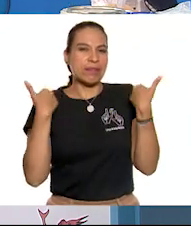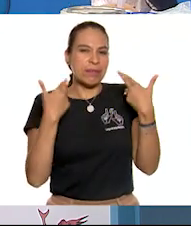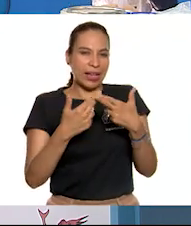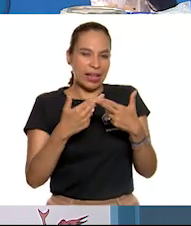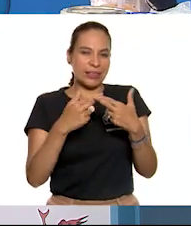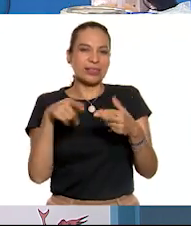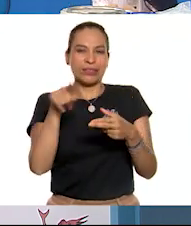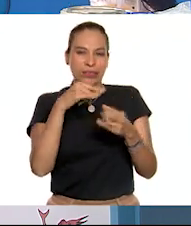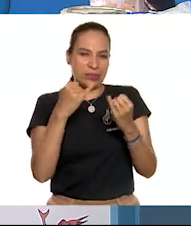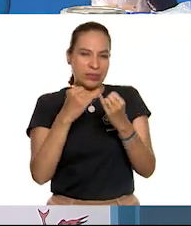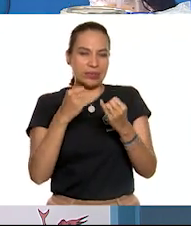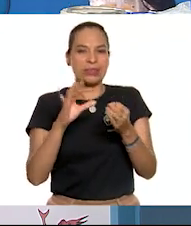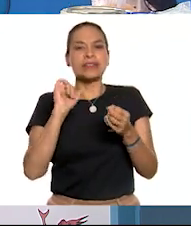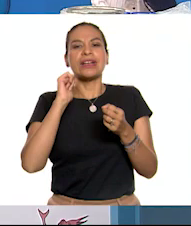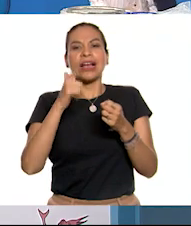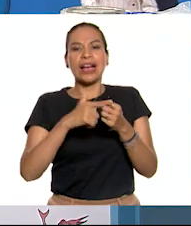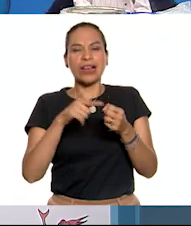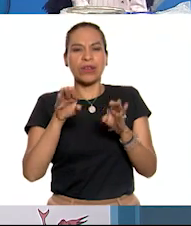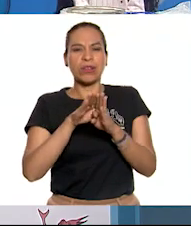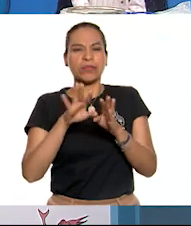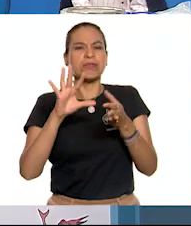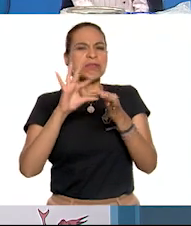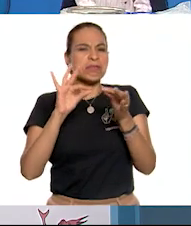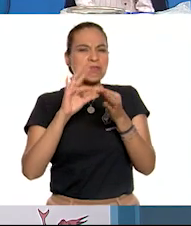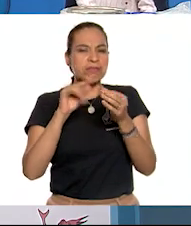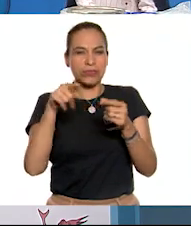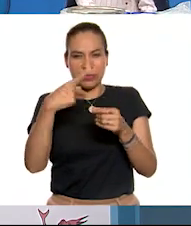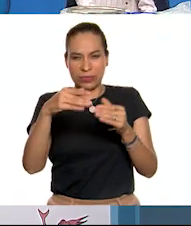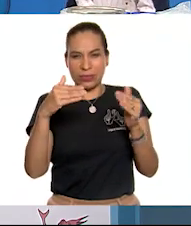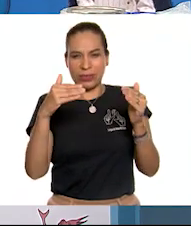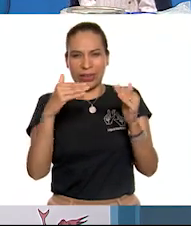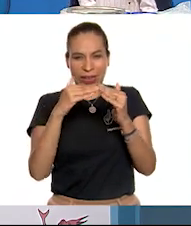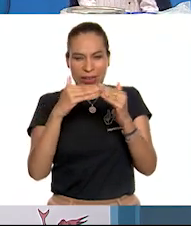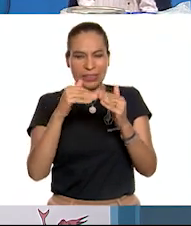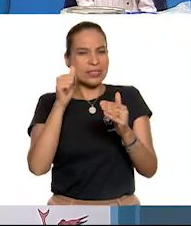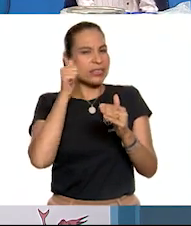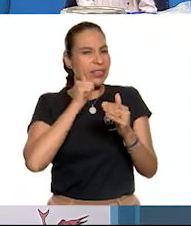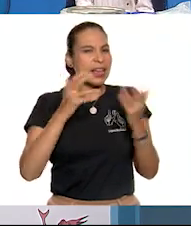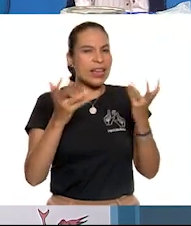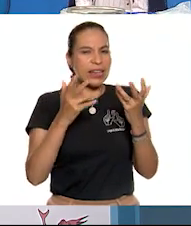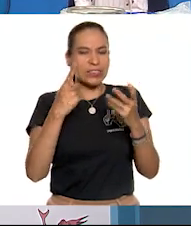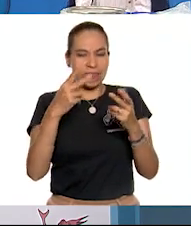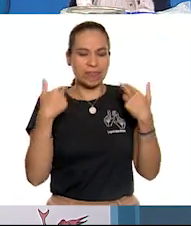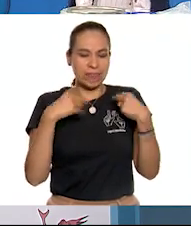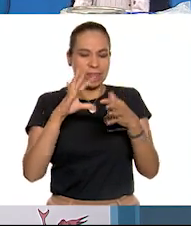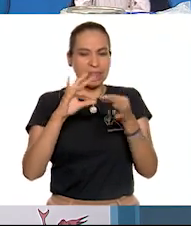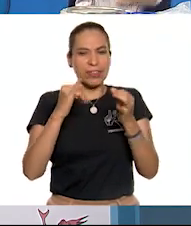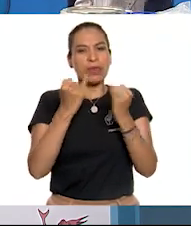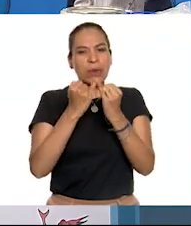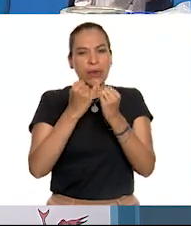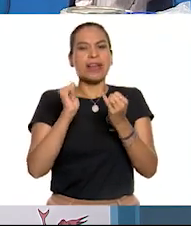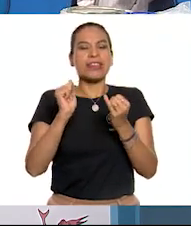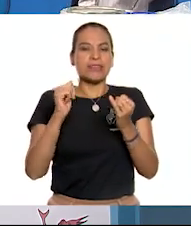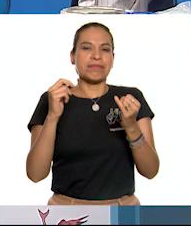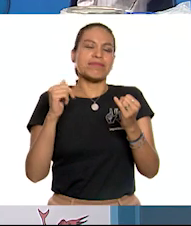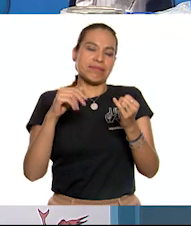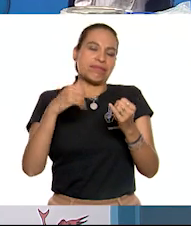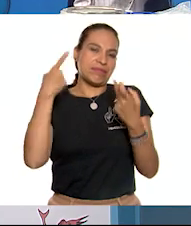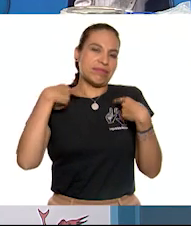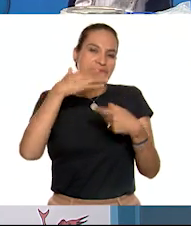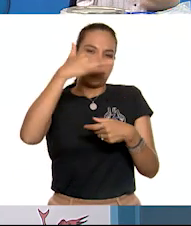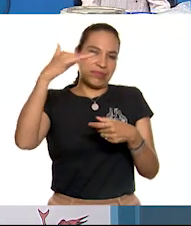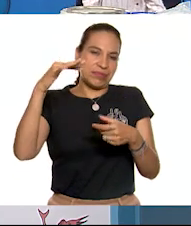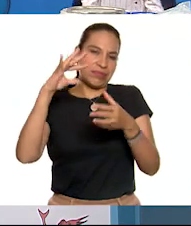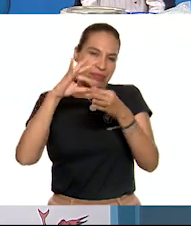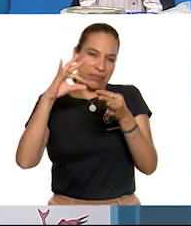muy importante que si desean experimentar en casa, lo hagan siempre en compañía de un adulto. Además,